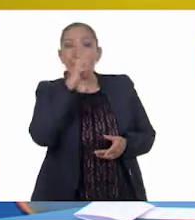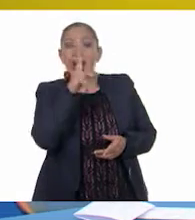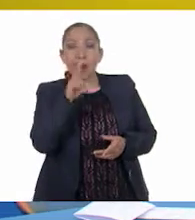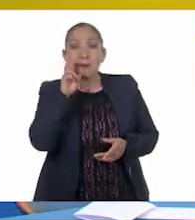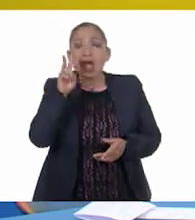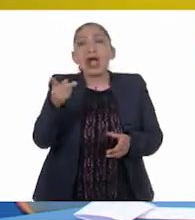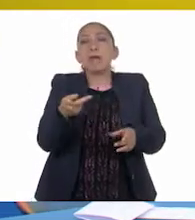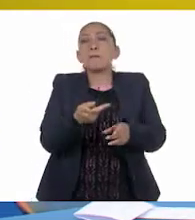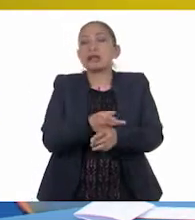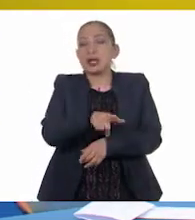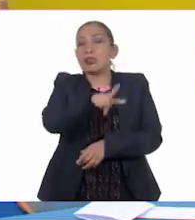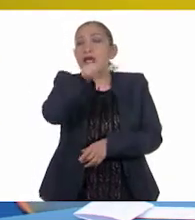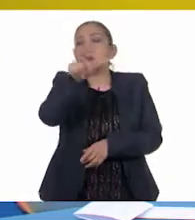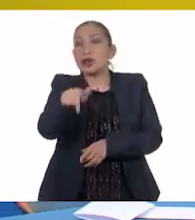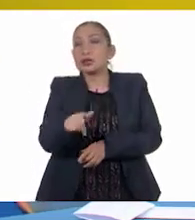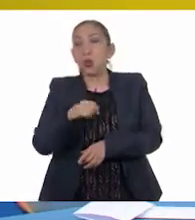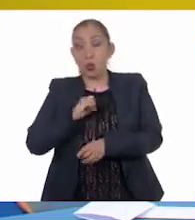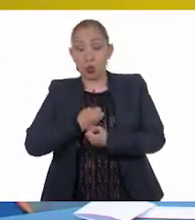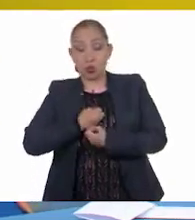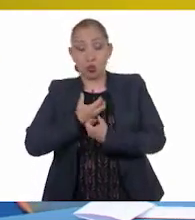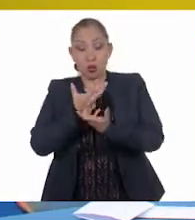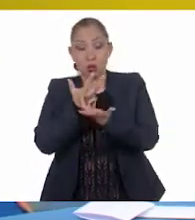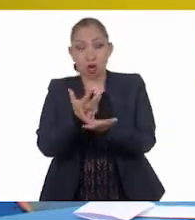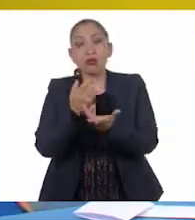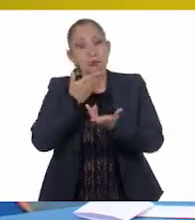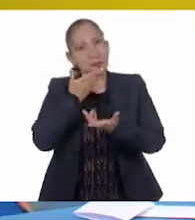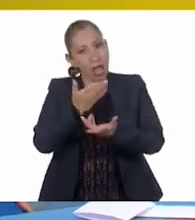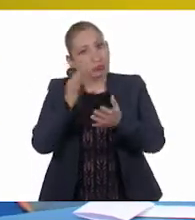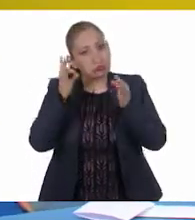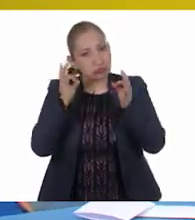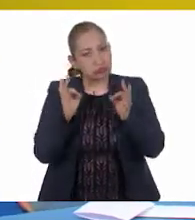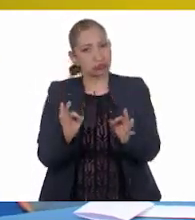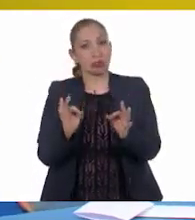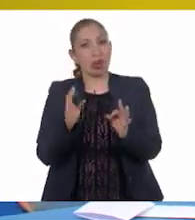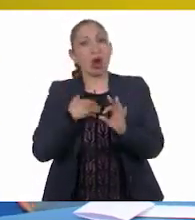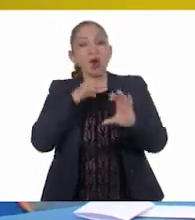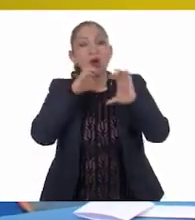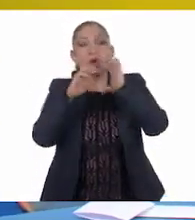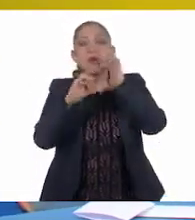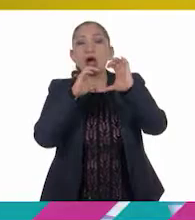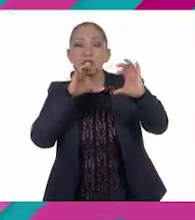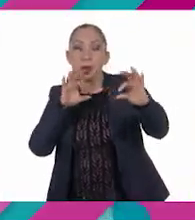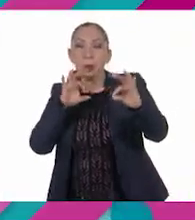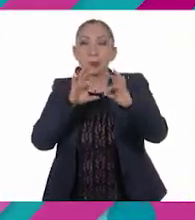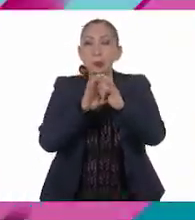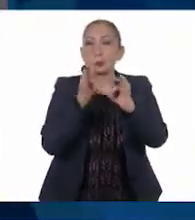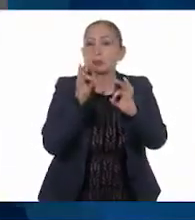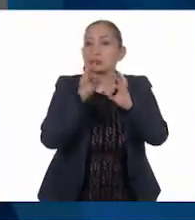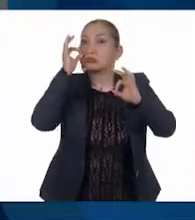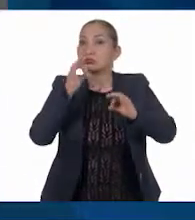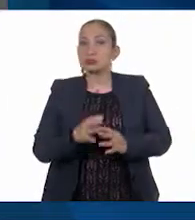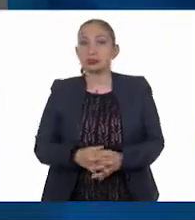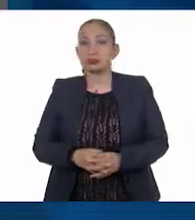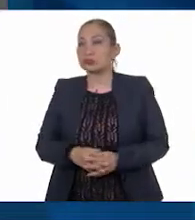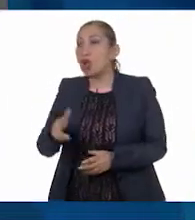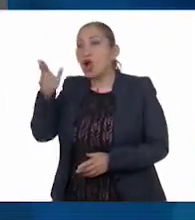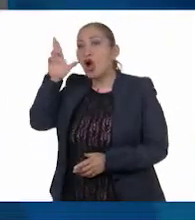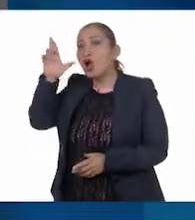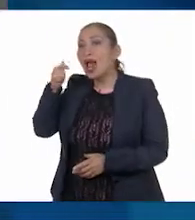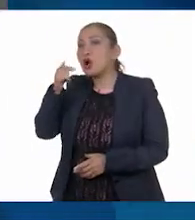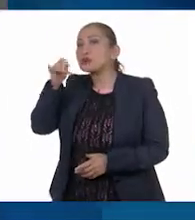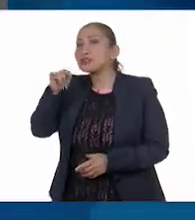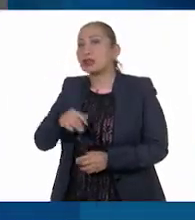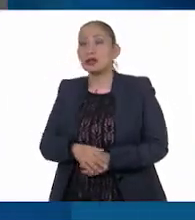vemos qué ocurre cuando nos expresamos como debe de ser, con una comunicación asertiva? Hola,